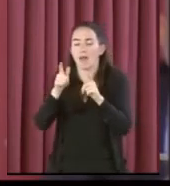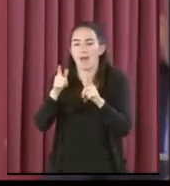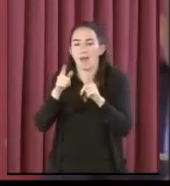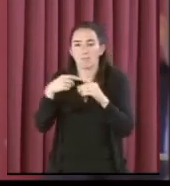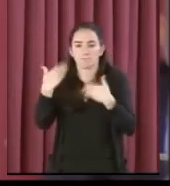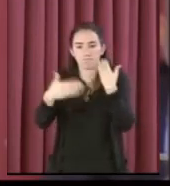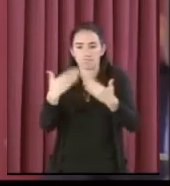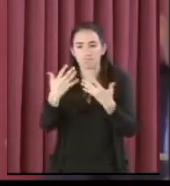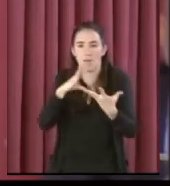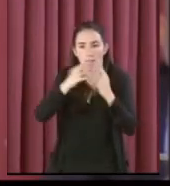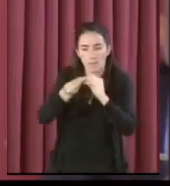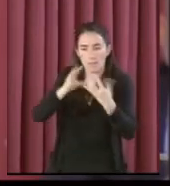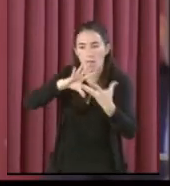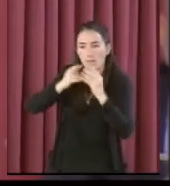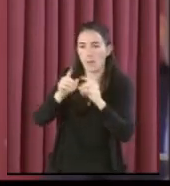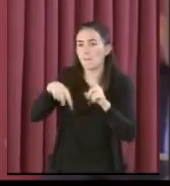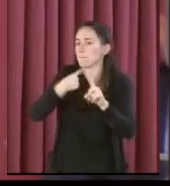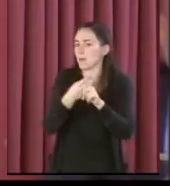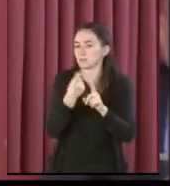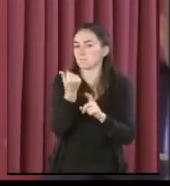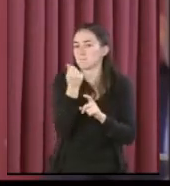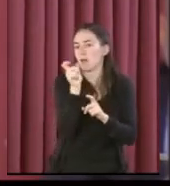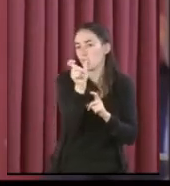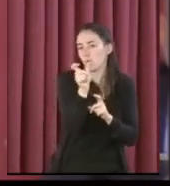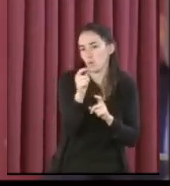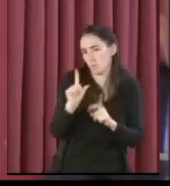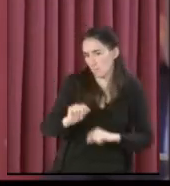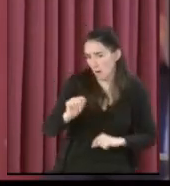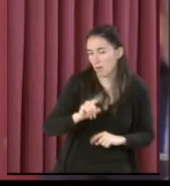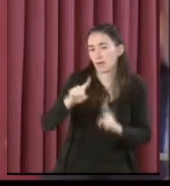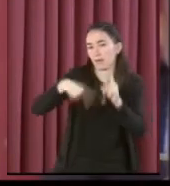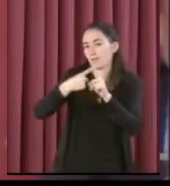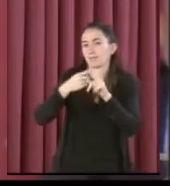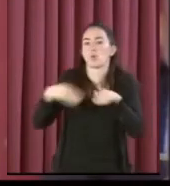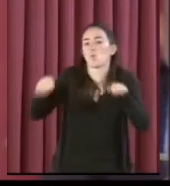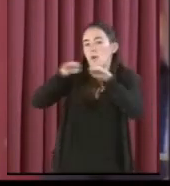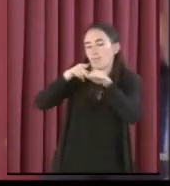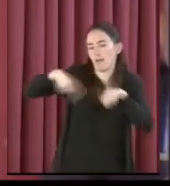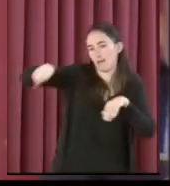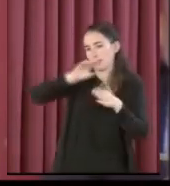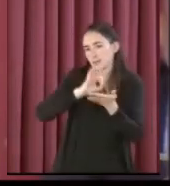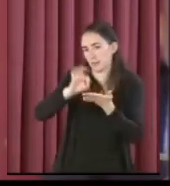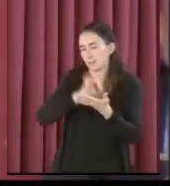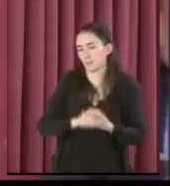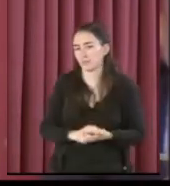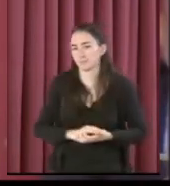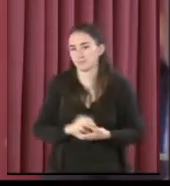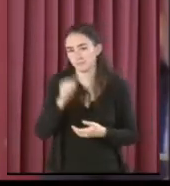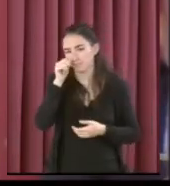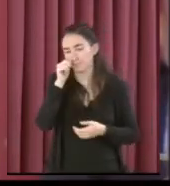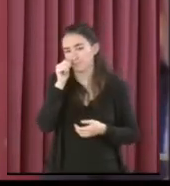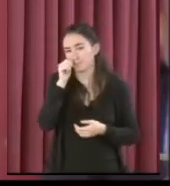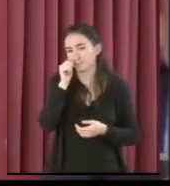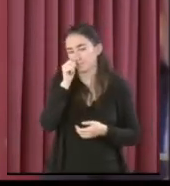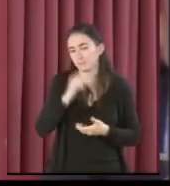económico y los precios accesibles y la igualdad de servicios para todos. De forma